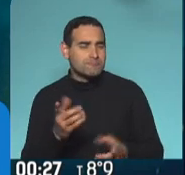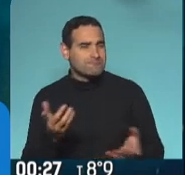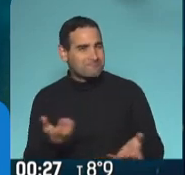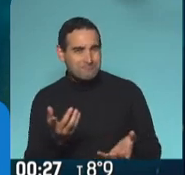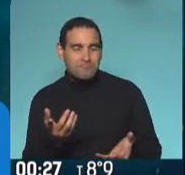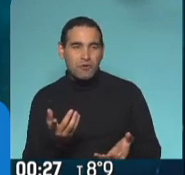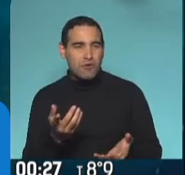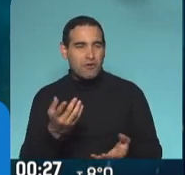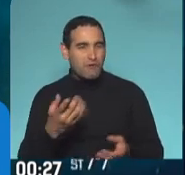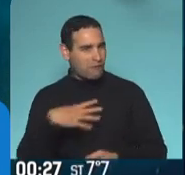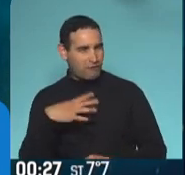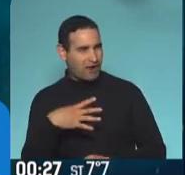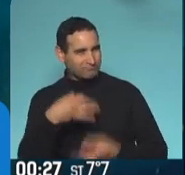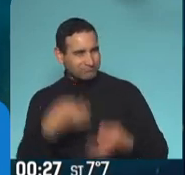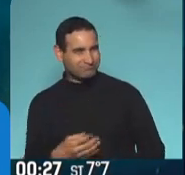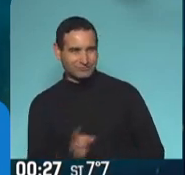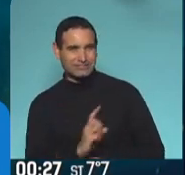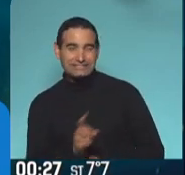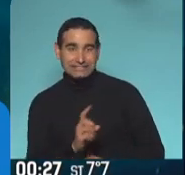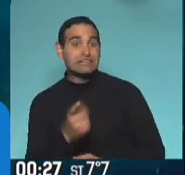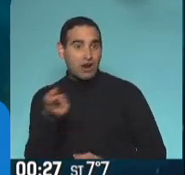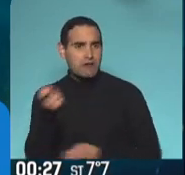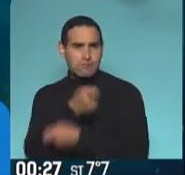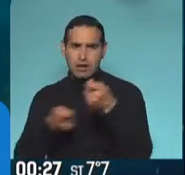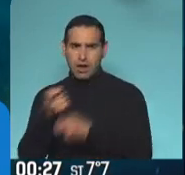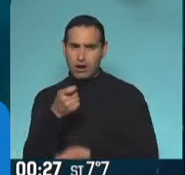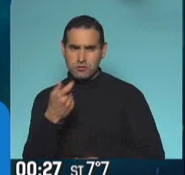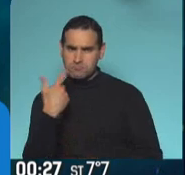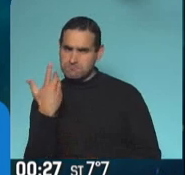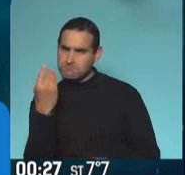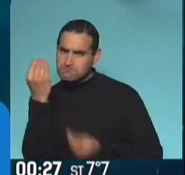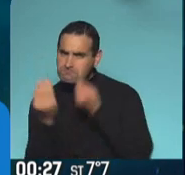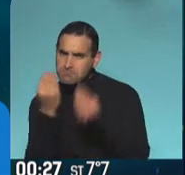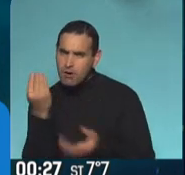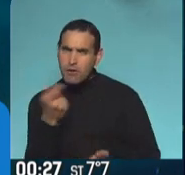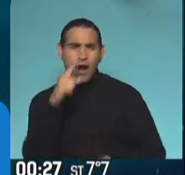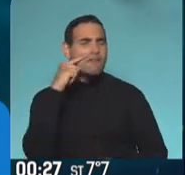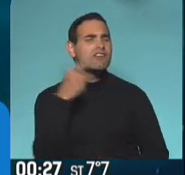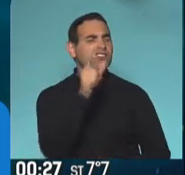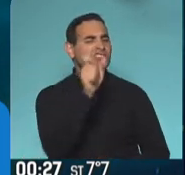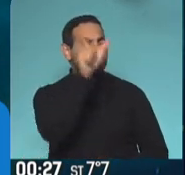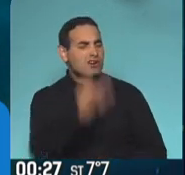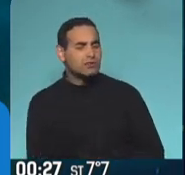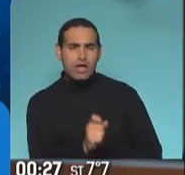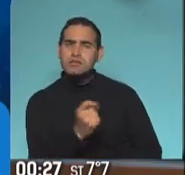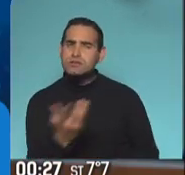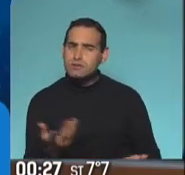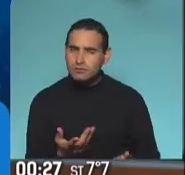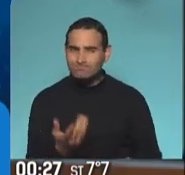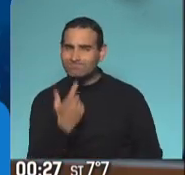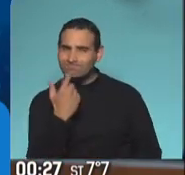carece de credibilidad y entonces eso es lo que tenían los marcados no terminan de entender o sea quienes alberto fernández y